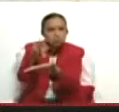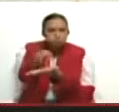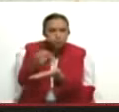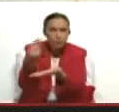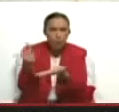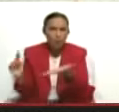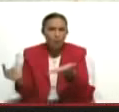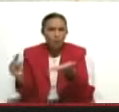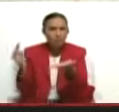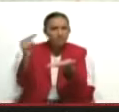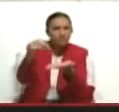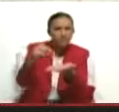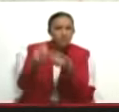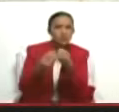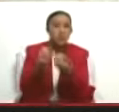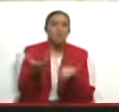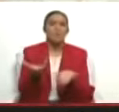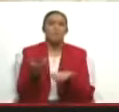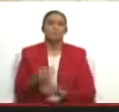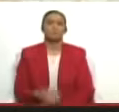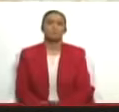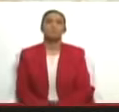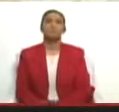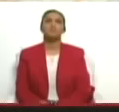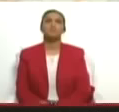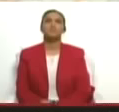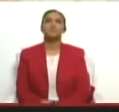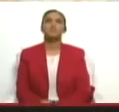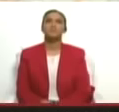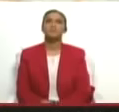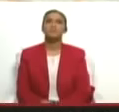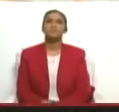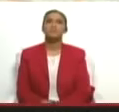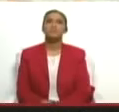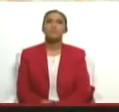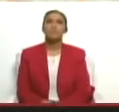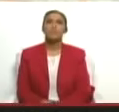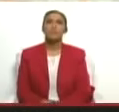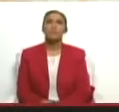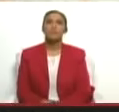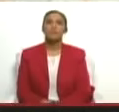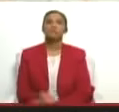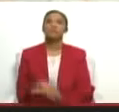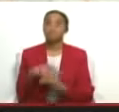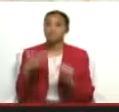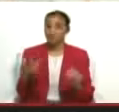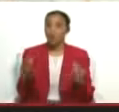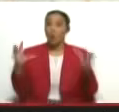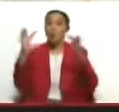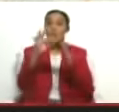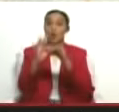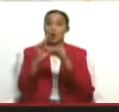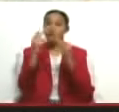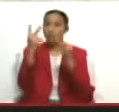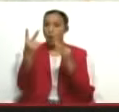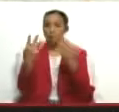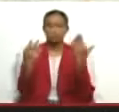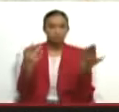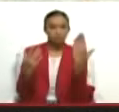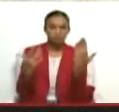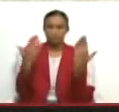zonas de interés para hacer esta demarcaciones se unieron dos mapa distinto se trata de una